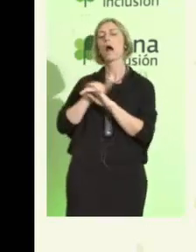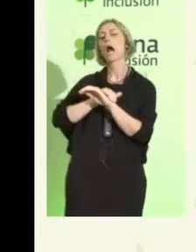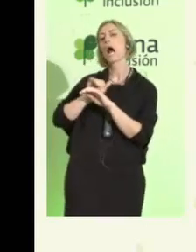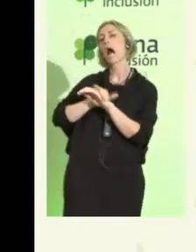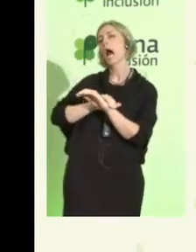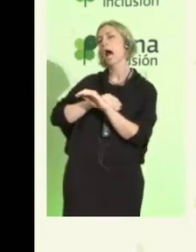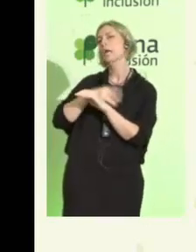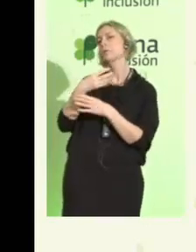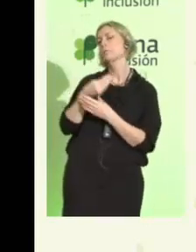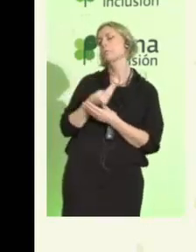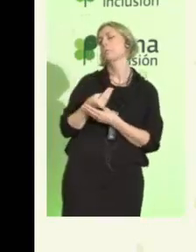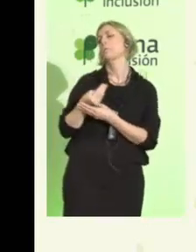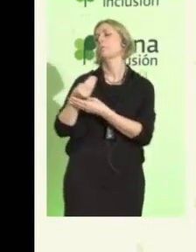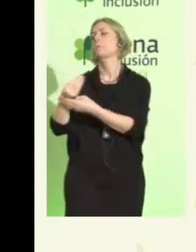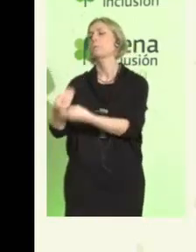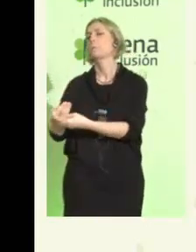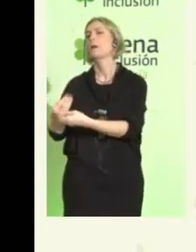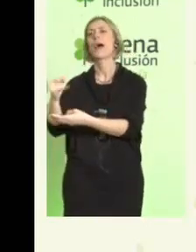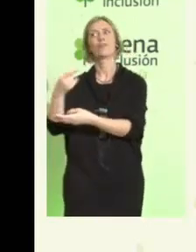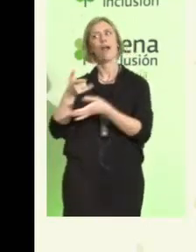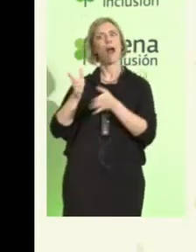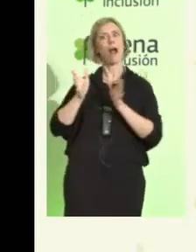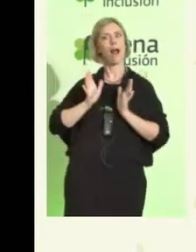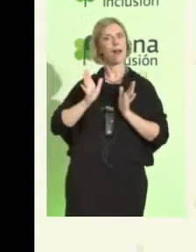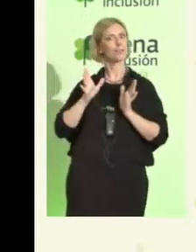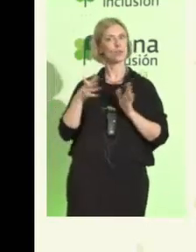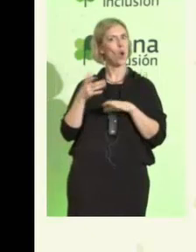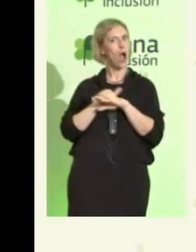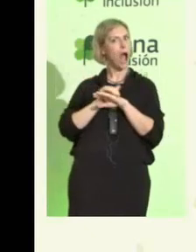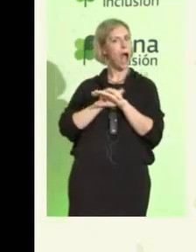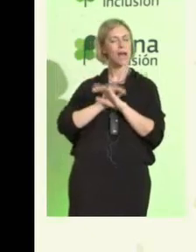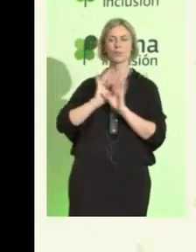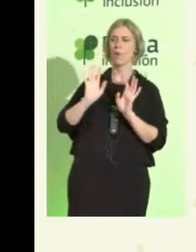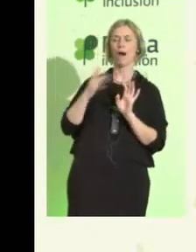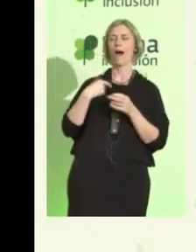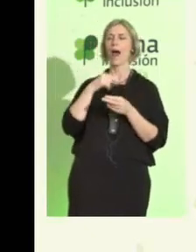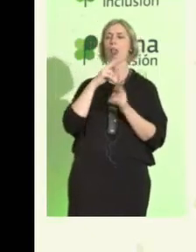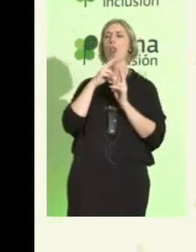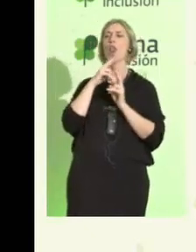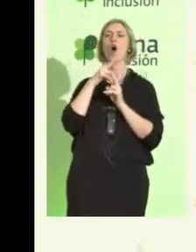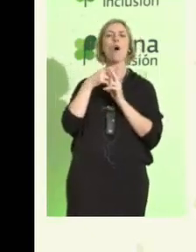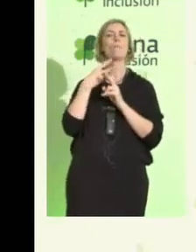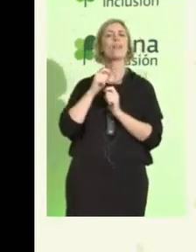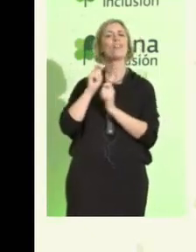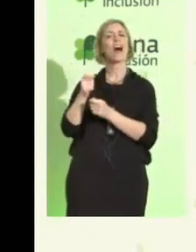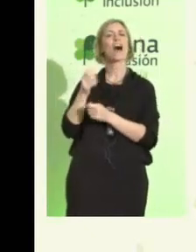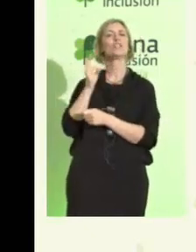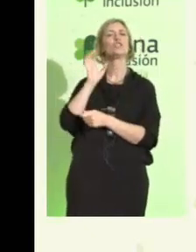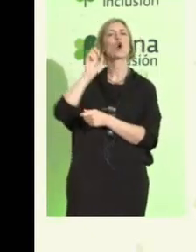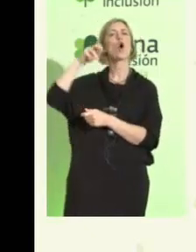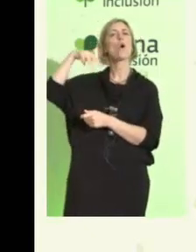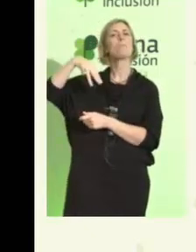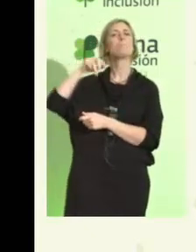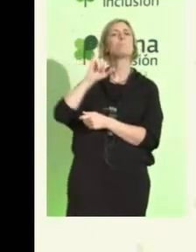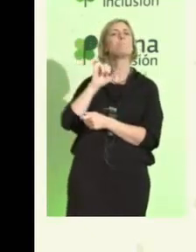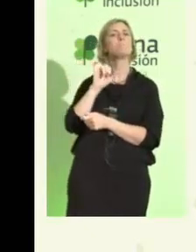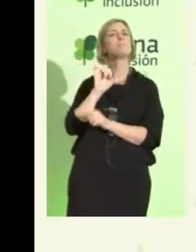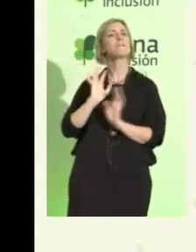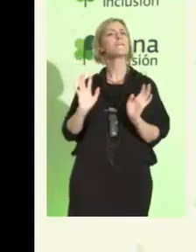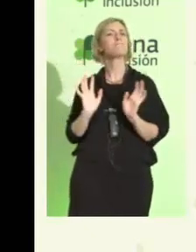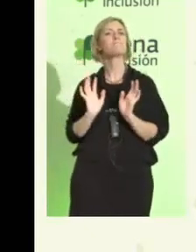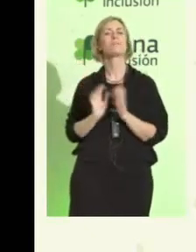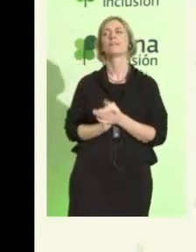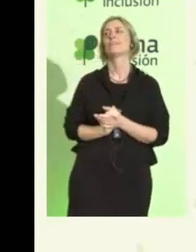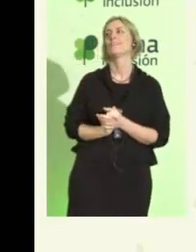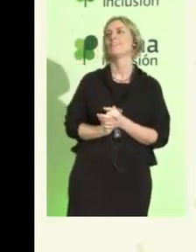llevé uno de los gatos, le encantó el gato, le puso el nombre Tommy, me gustaría decir que igual